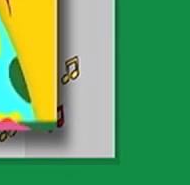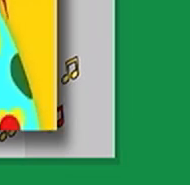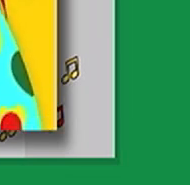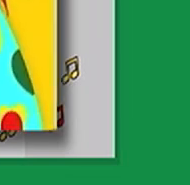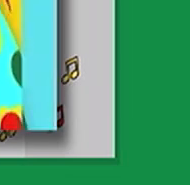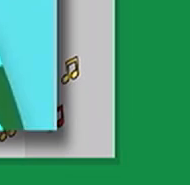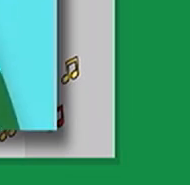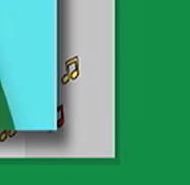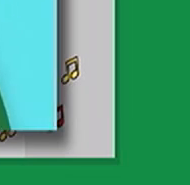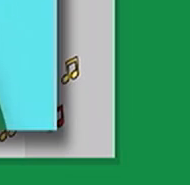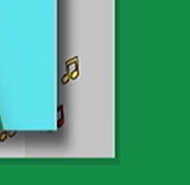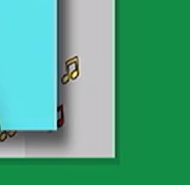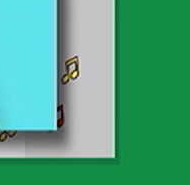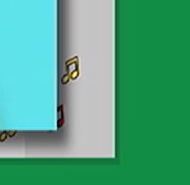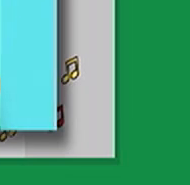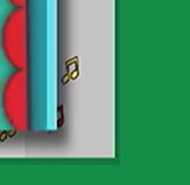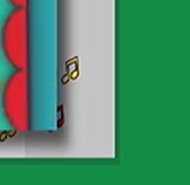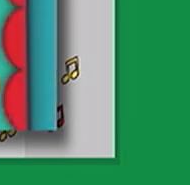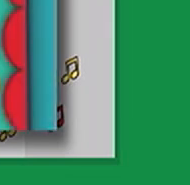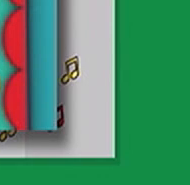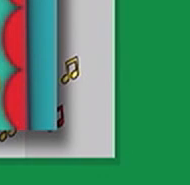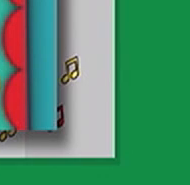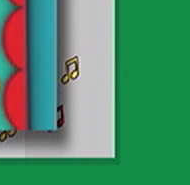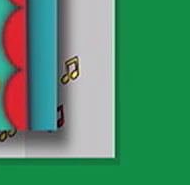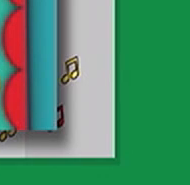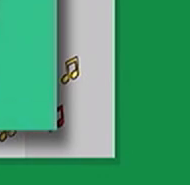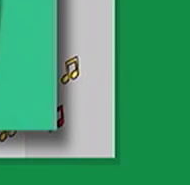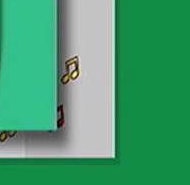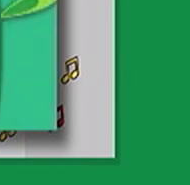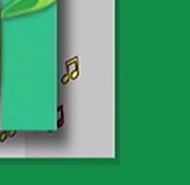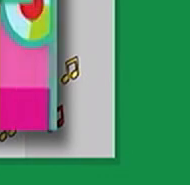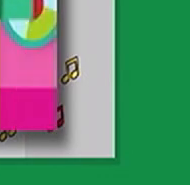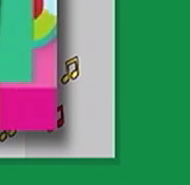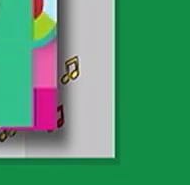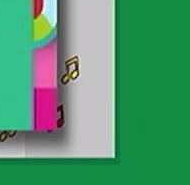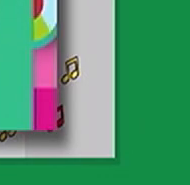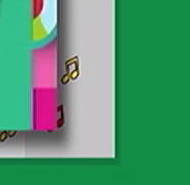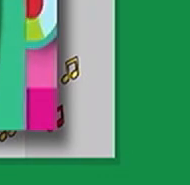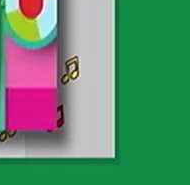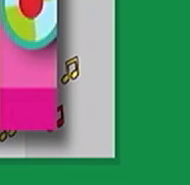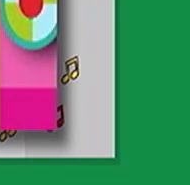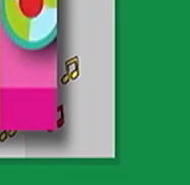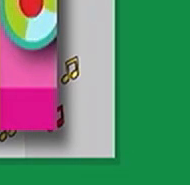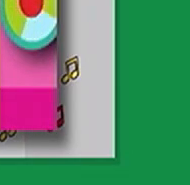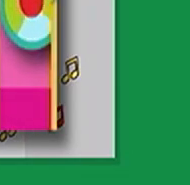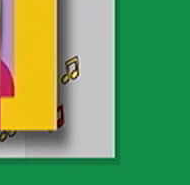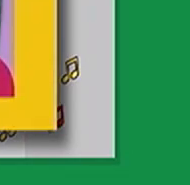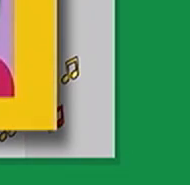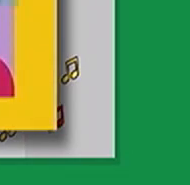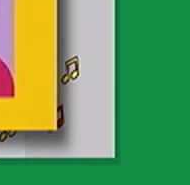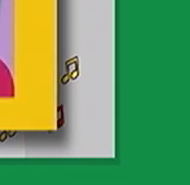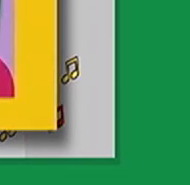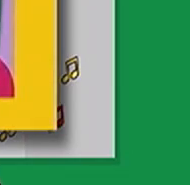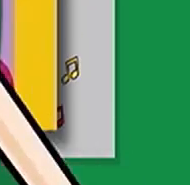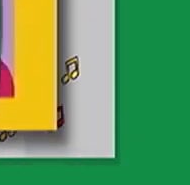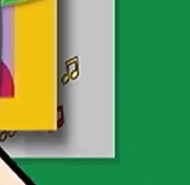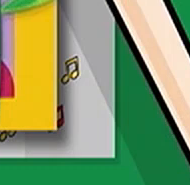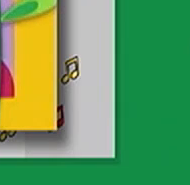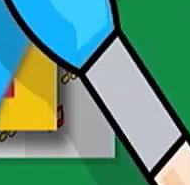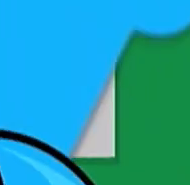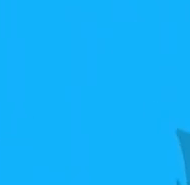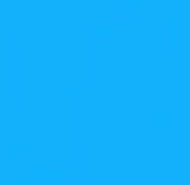su vestidito y su cinturón y sus zapaticos negro de charol. Tra la la la la la la la, tra la la la la la la la